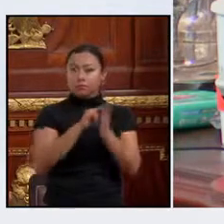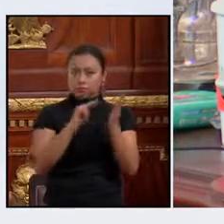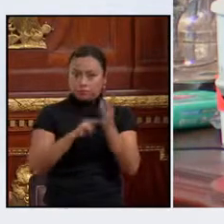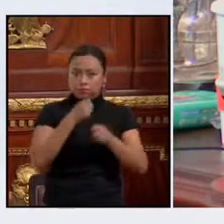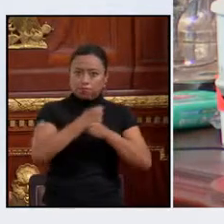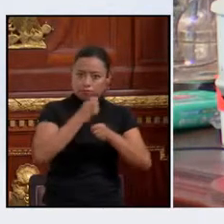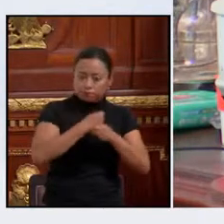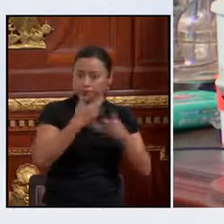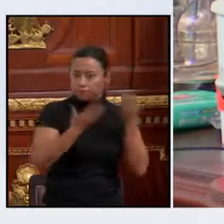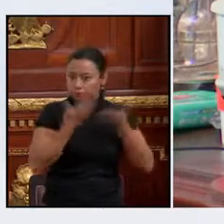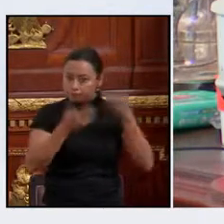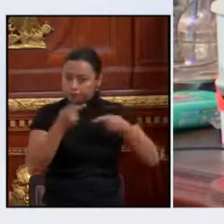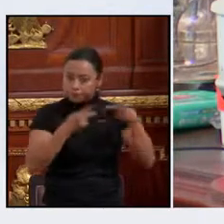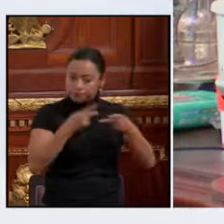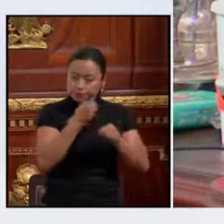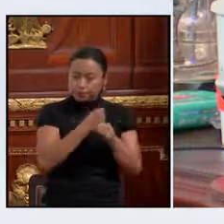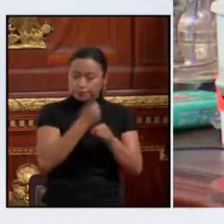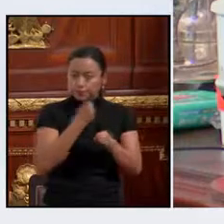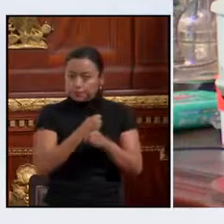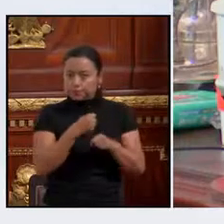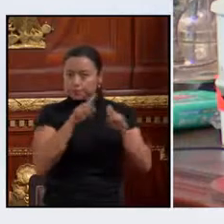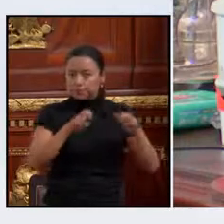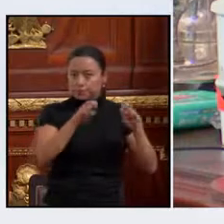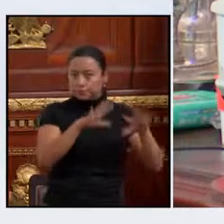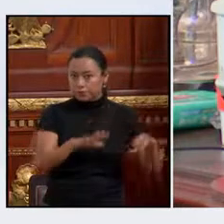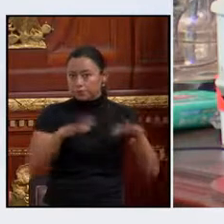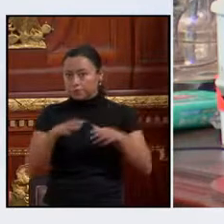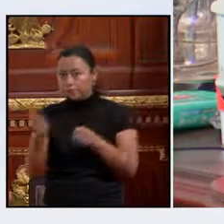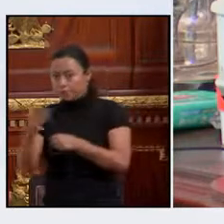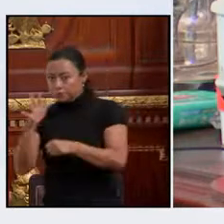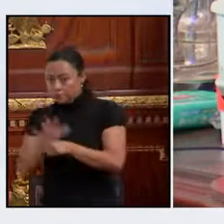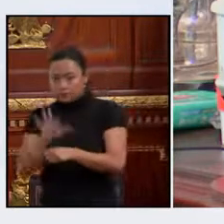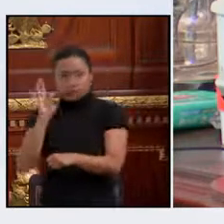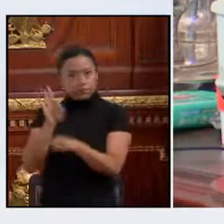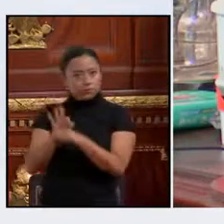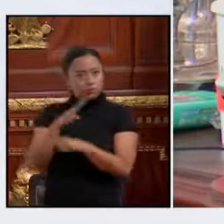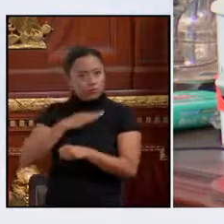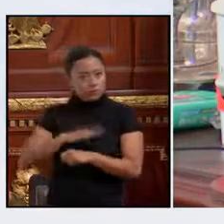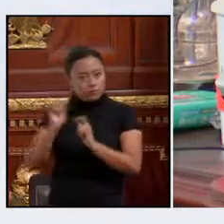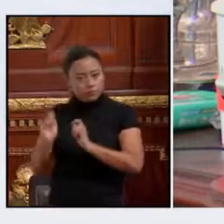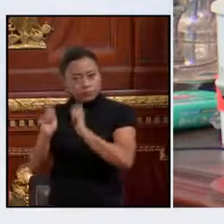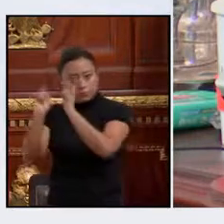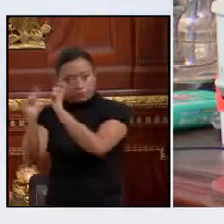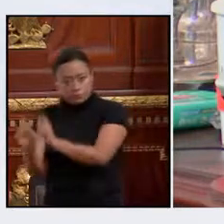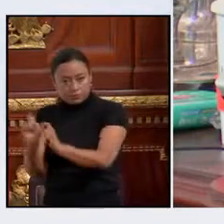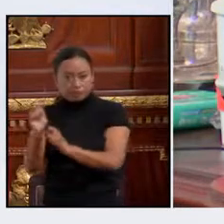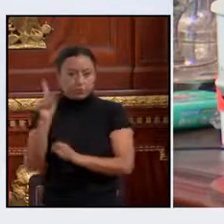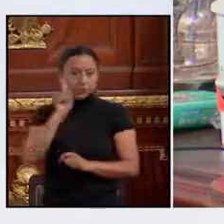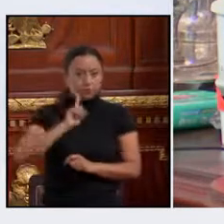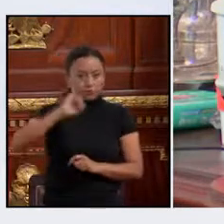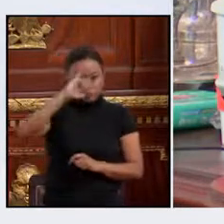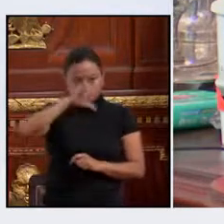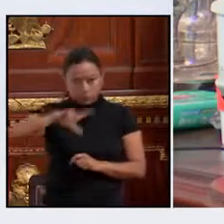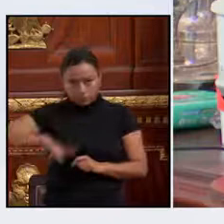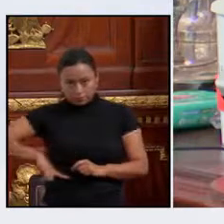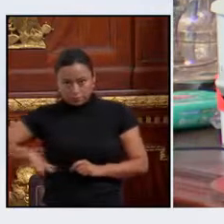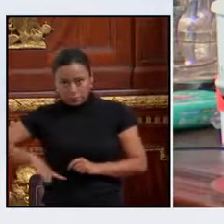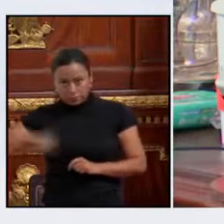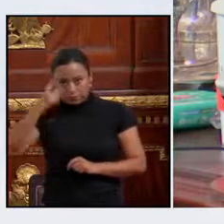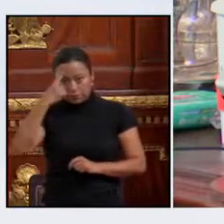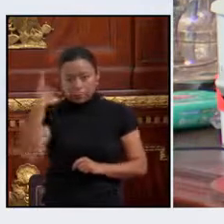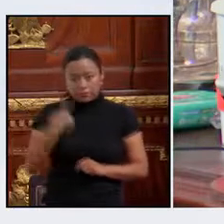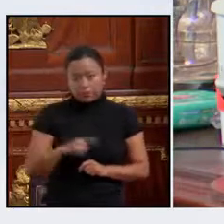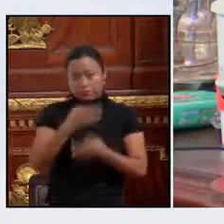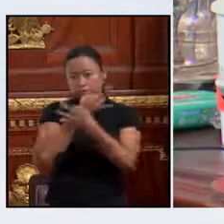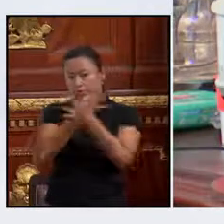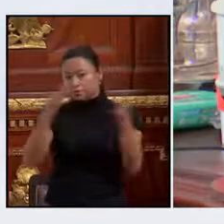de Administración y Procuración de Justicia. Remítase a la jefa de gobierno de la Ciudad de México para su promulgación y publicación en la